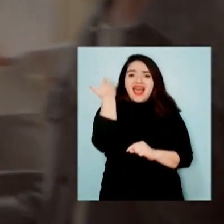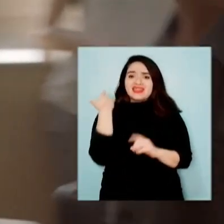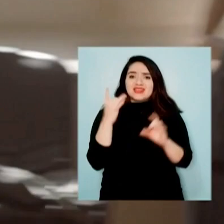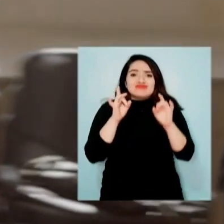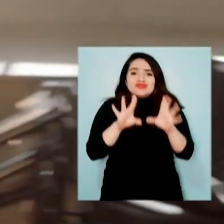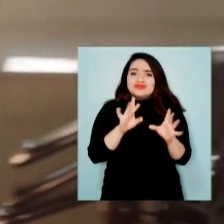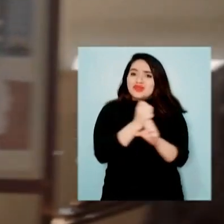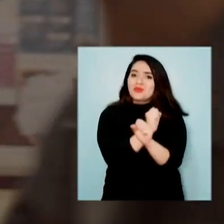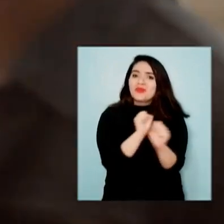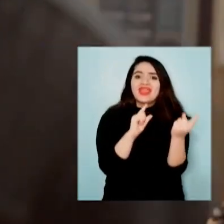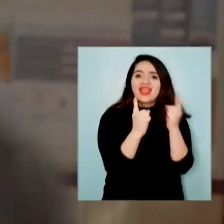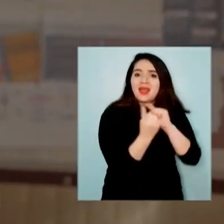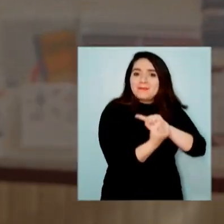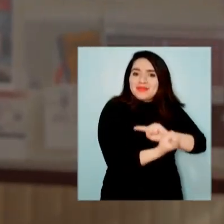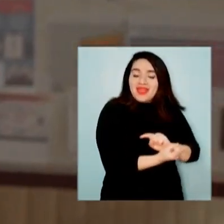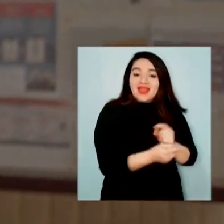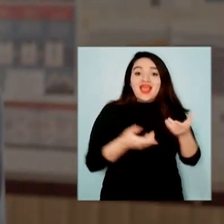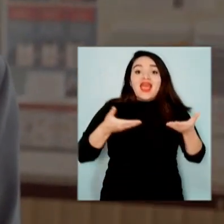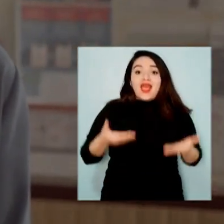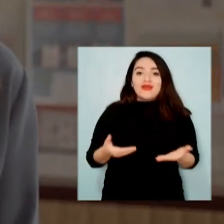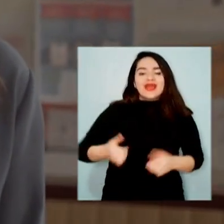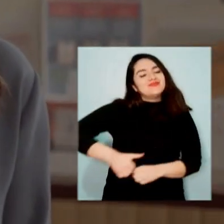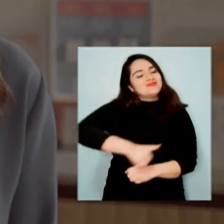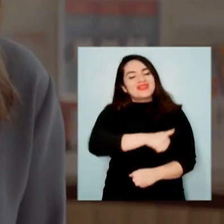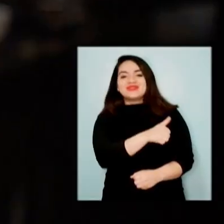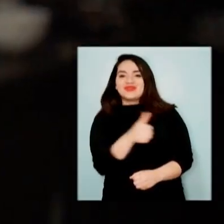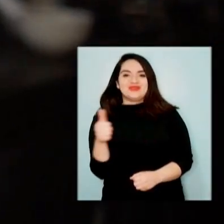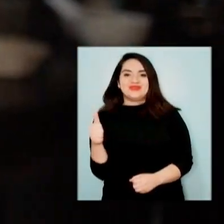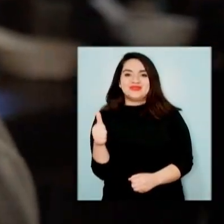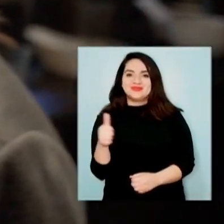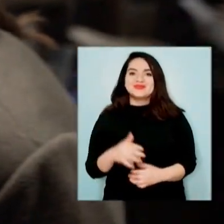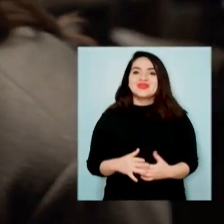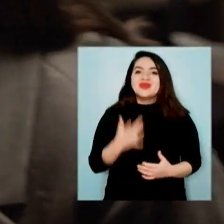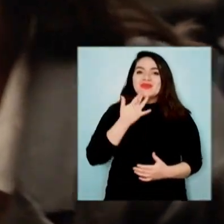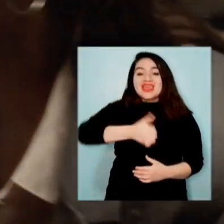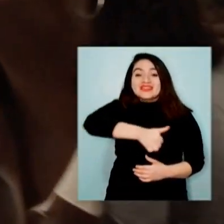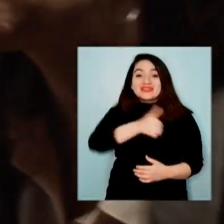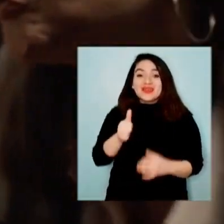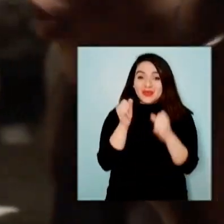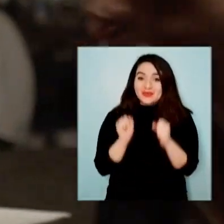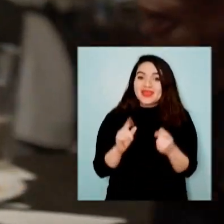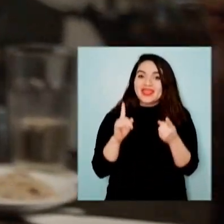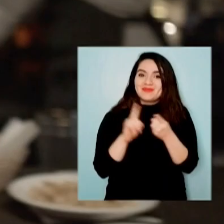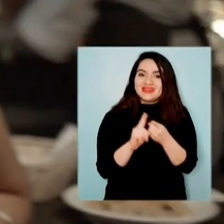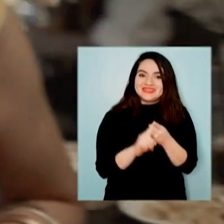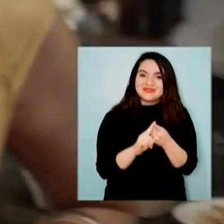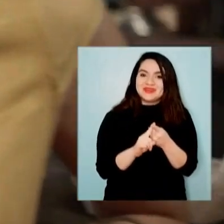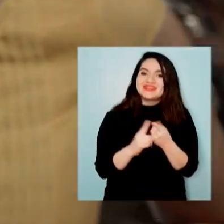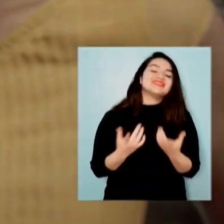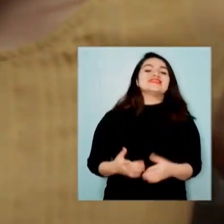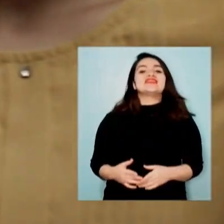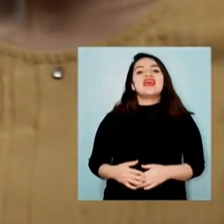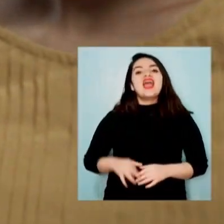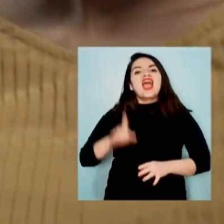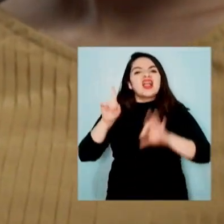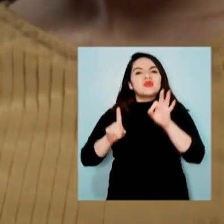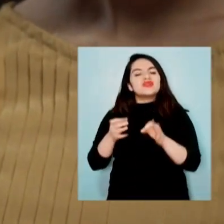para poder cambiar lo que históricamente nunca hemos podido. Y esta vez nos va a contemplar a todas, porque todos podemos